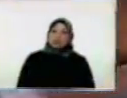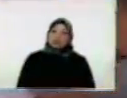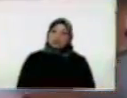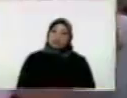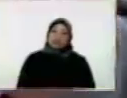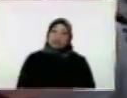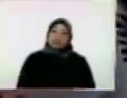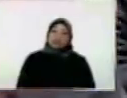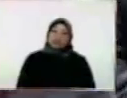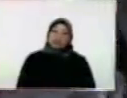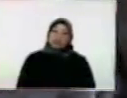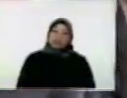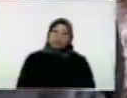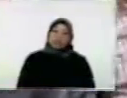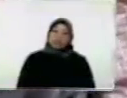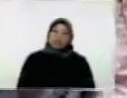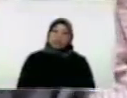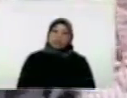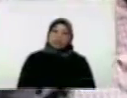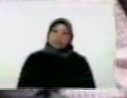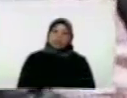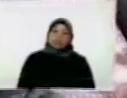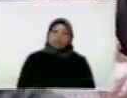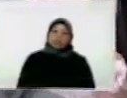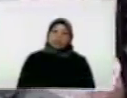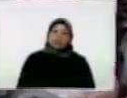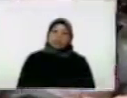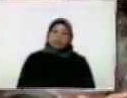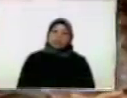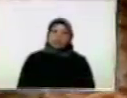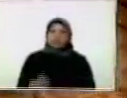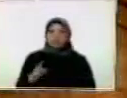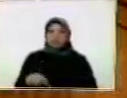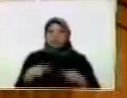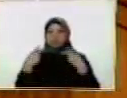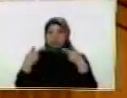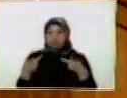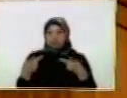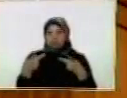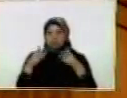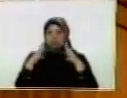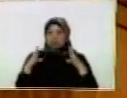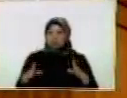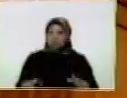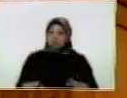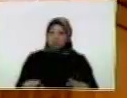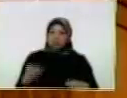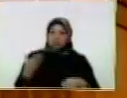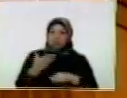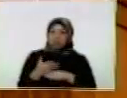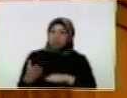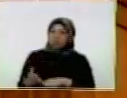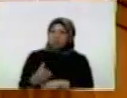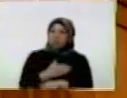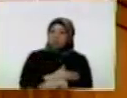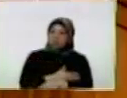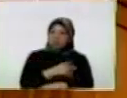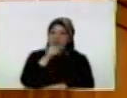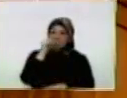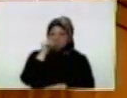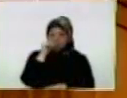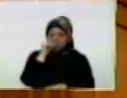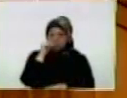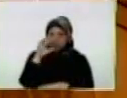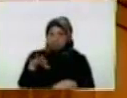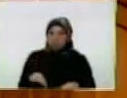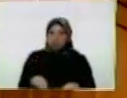Por eso, compañero, el valor que tiene el ser humano será predestinado, será